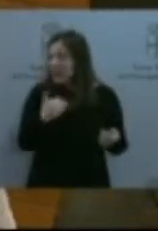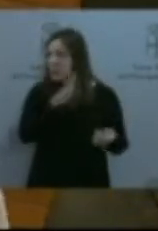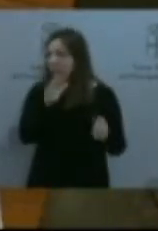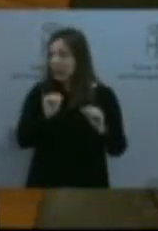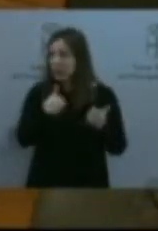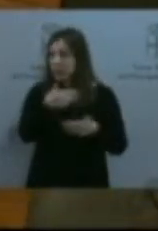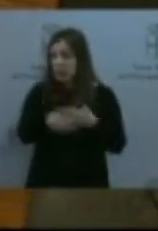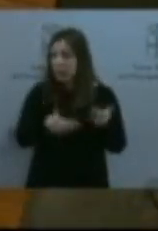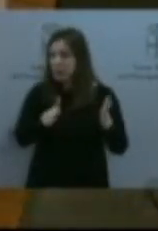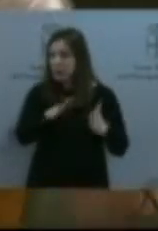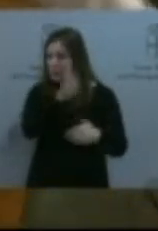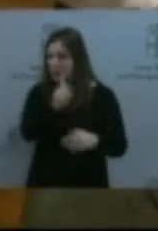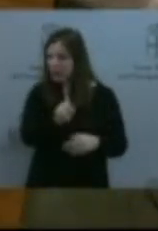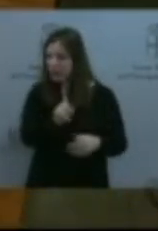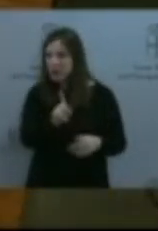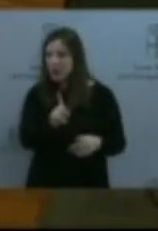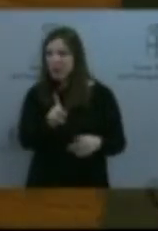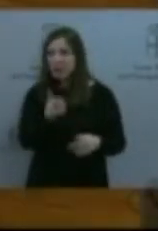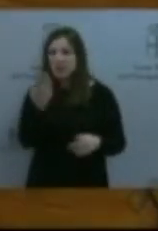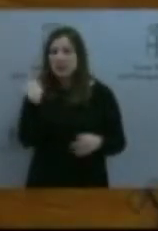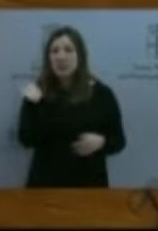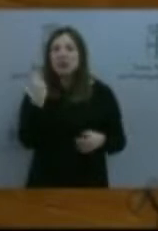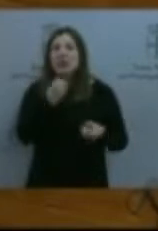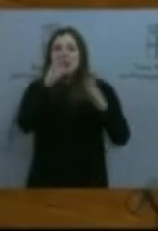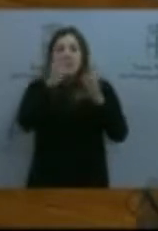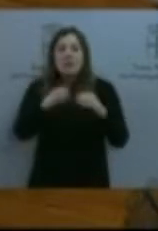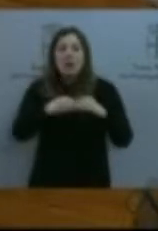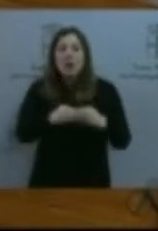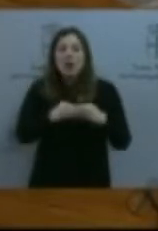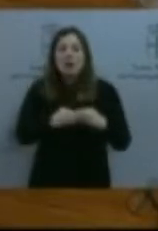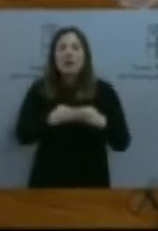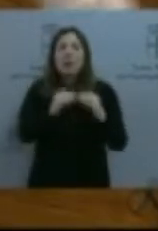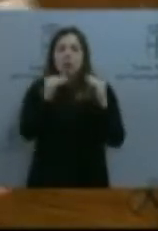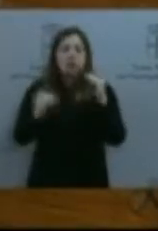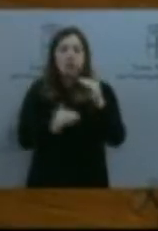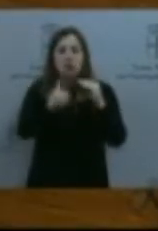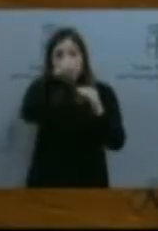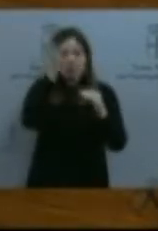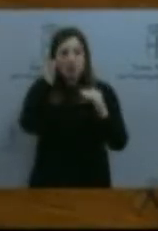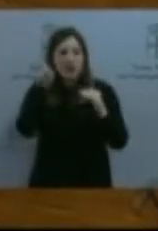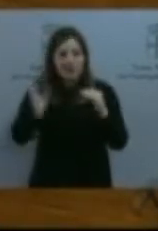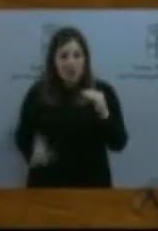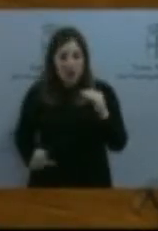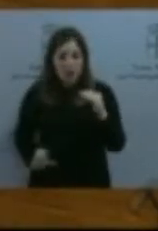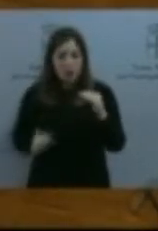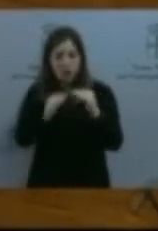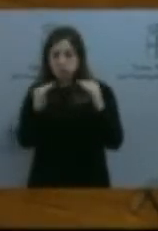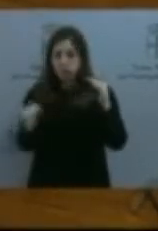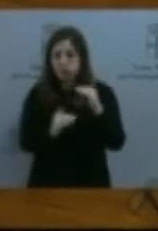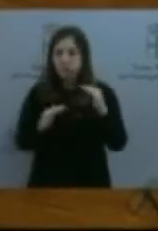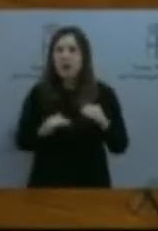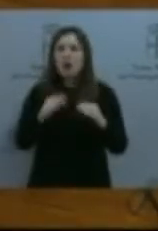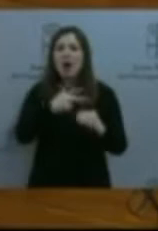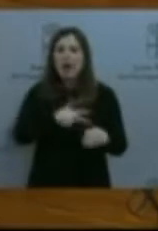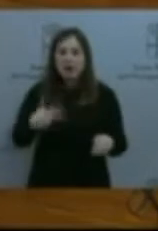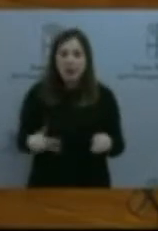UGT en relación a la brecha salarial entre hombres y mujeres en nuestra comunidad autónoma, ¿no? Mientras en Cantabria se habría reducido la brecha salarial